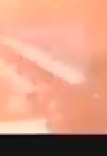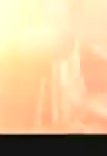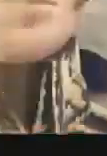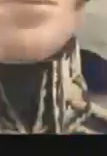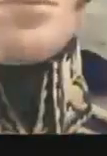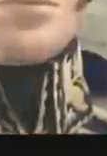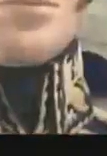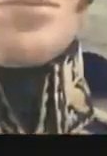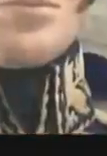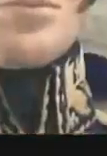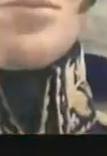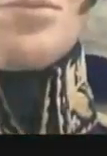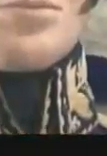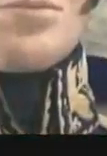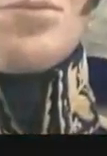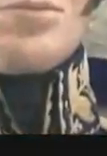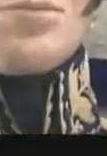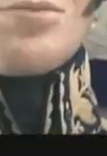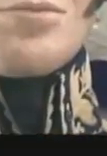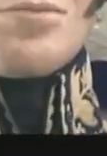Bolívar!